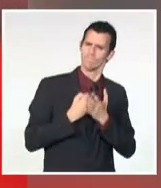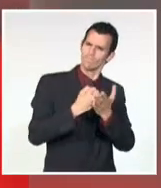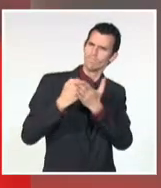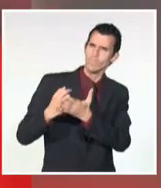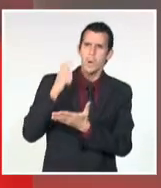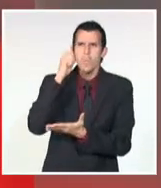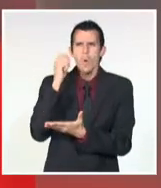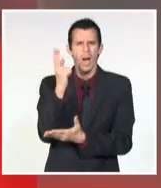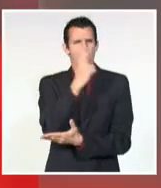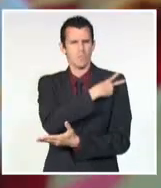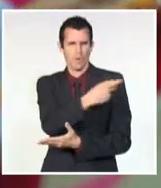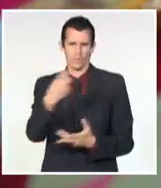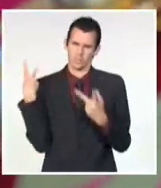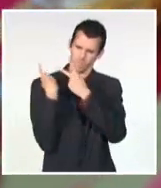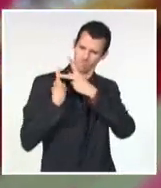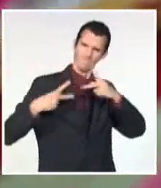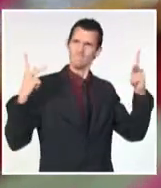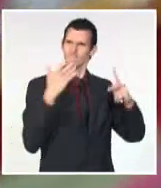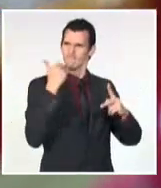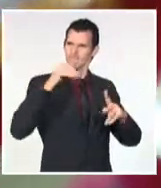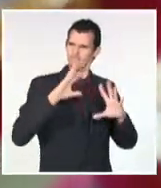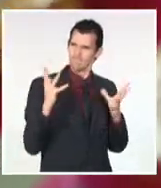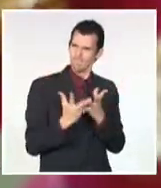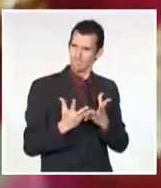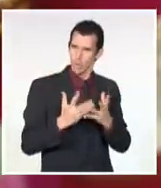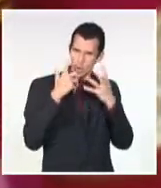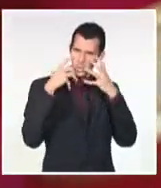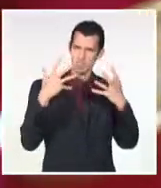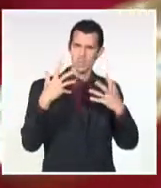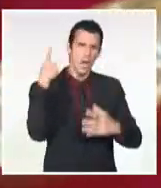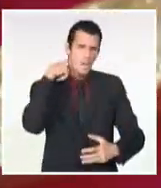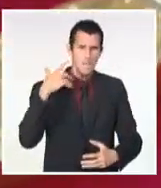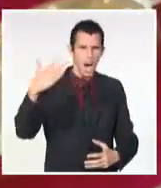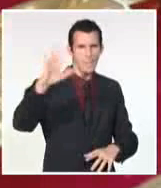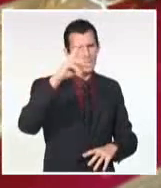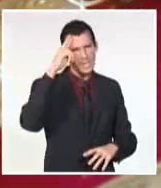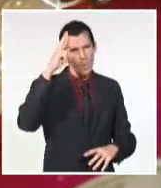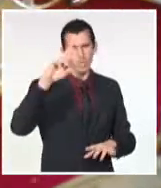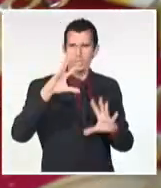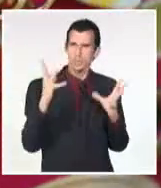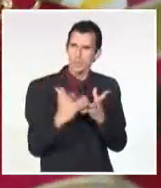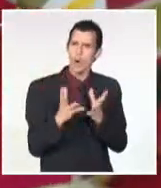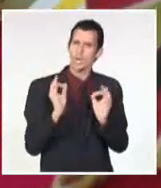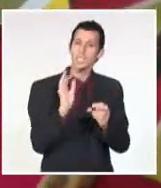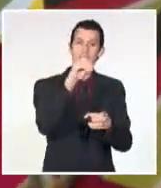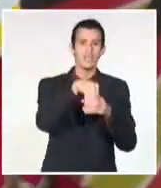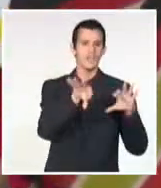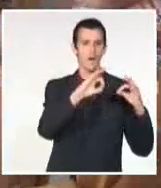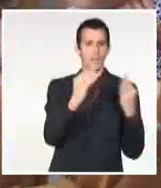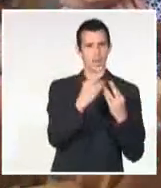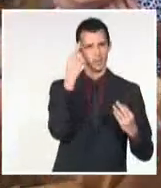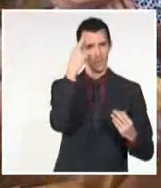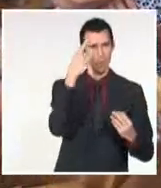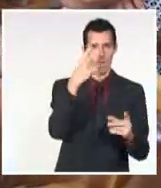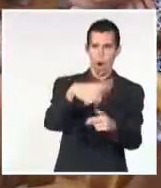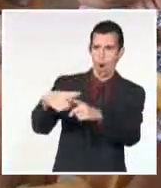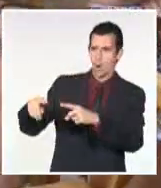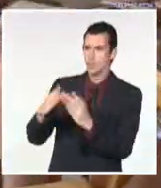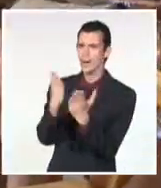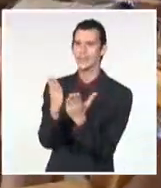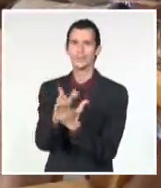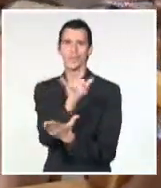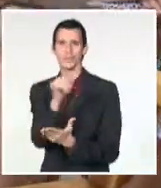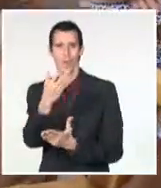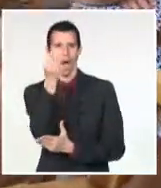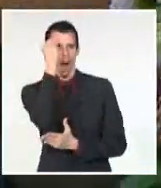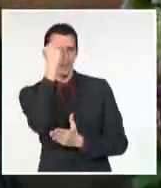de hombres y mujeres cultos. Su legado se mantendrá vivo en su familia y en la sapiencia de sus más fieles discípulos. Su sepelio se